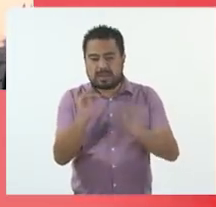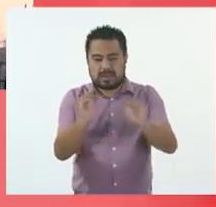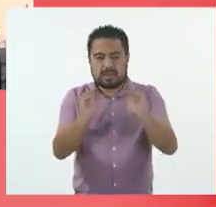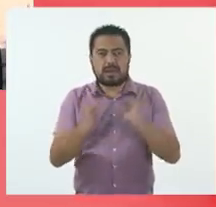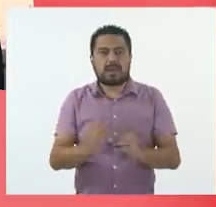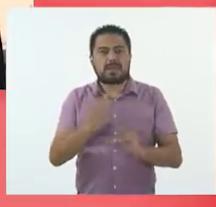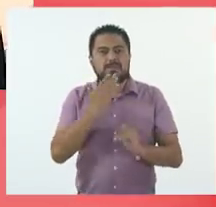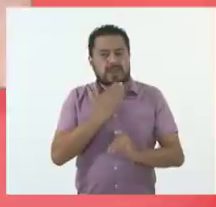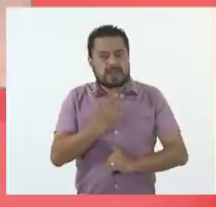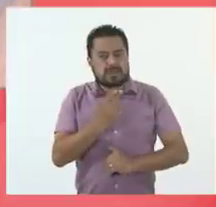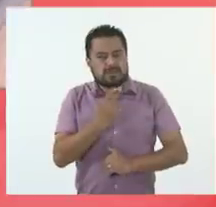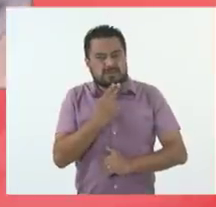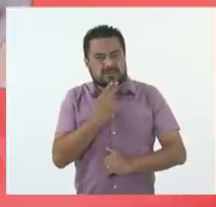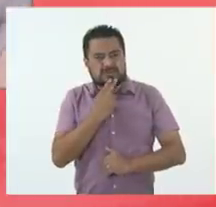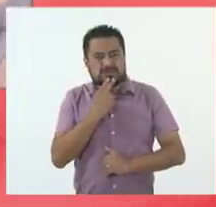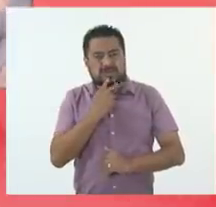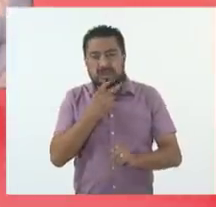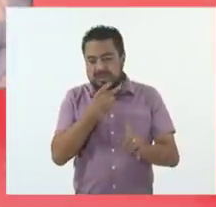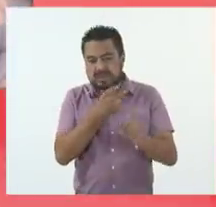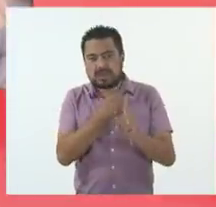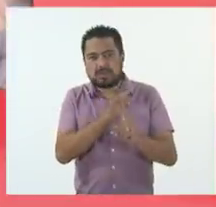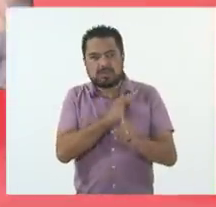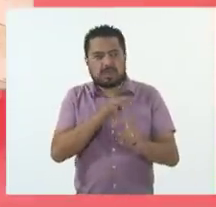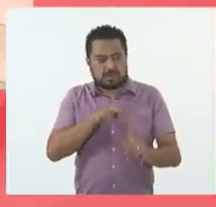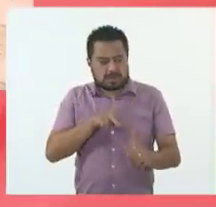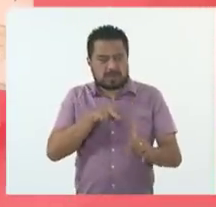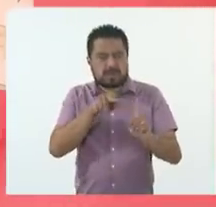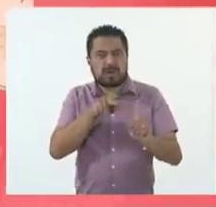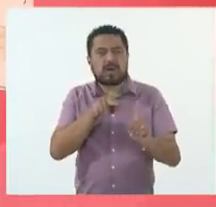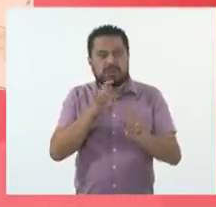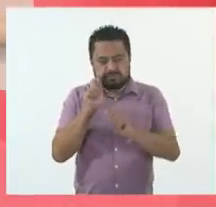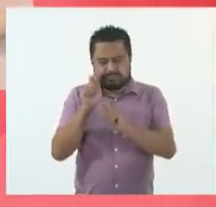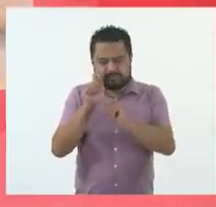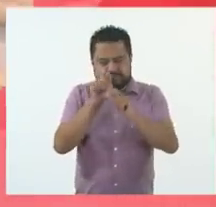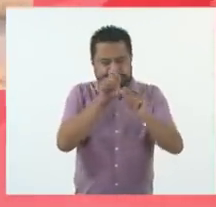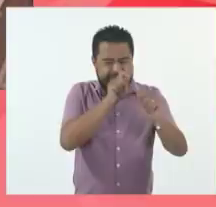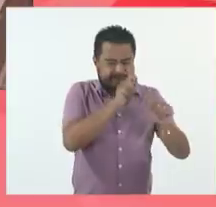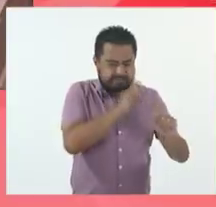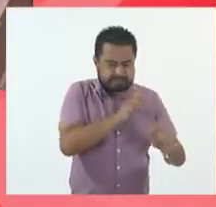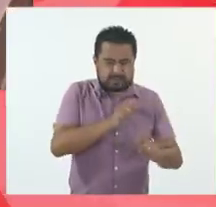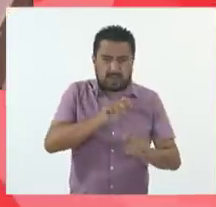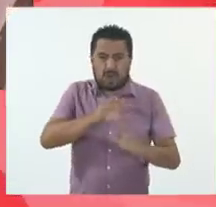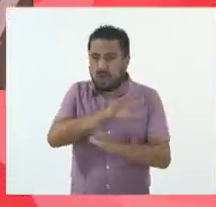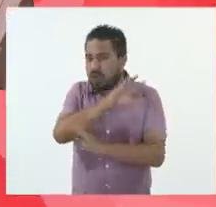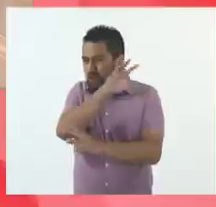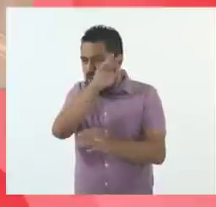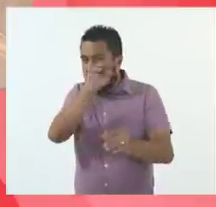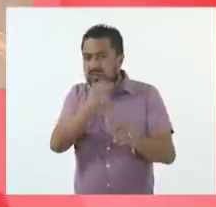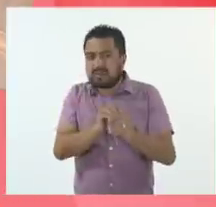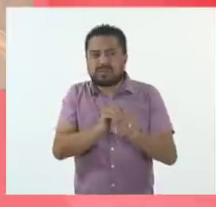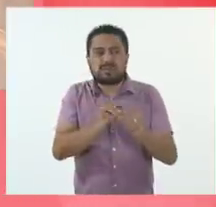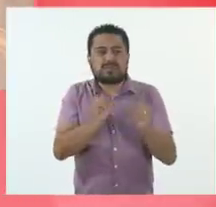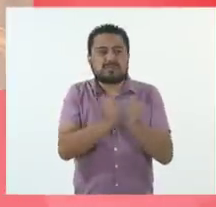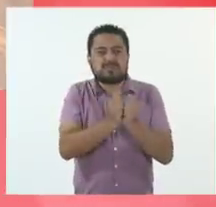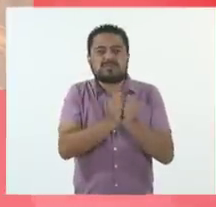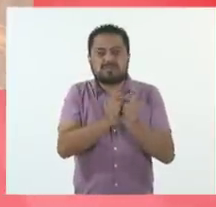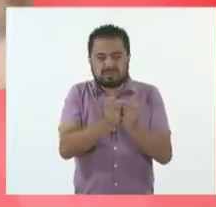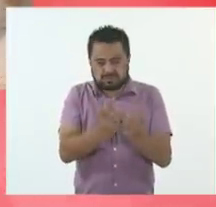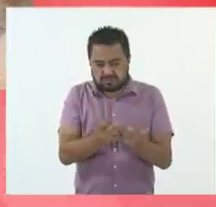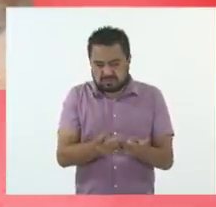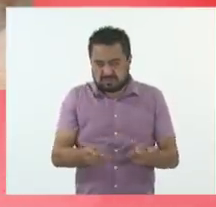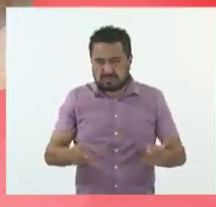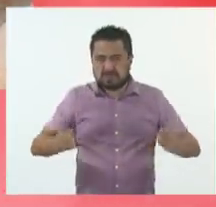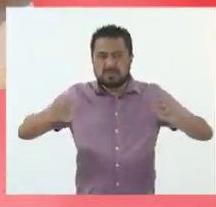muy bien conservado. Desde ahí se pueden ver los ornamentos de toda la estructura. Cornisas